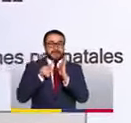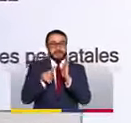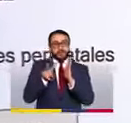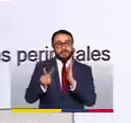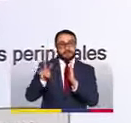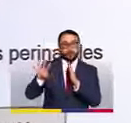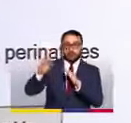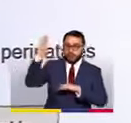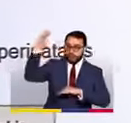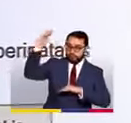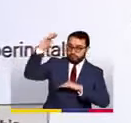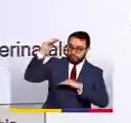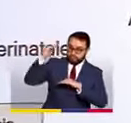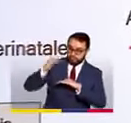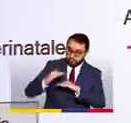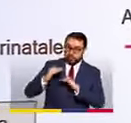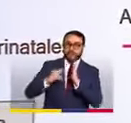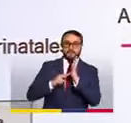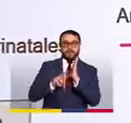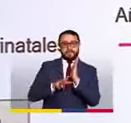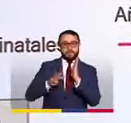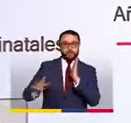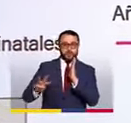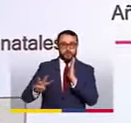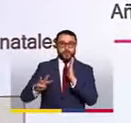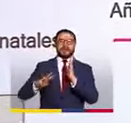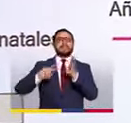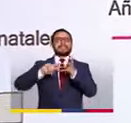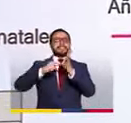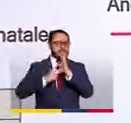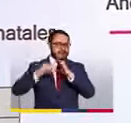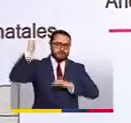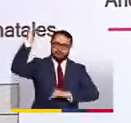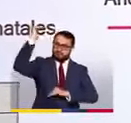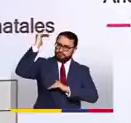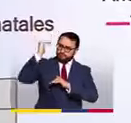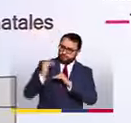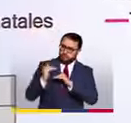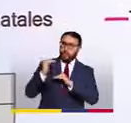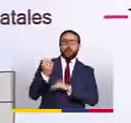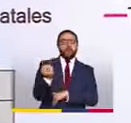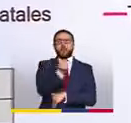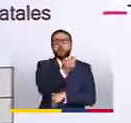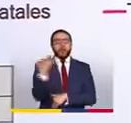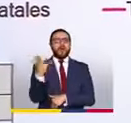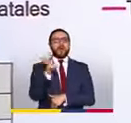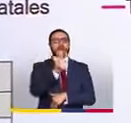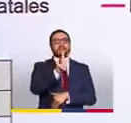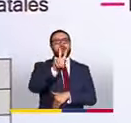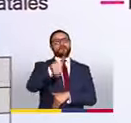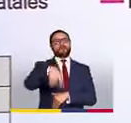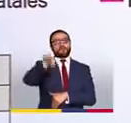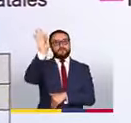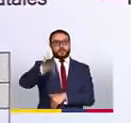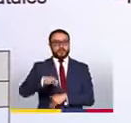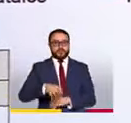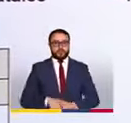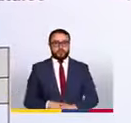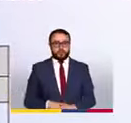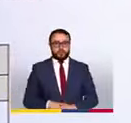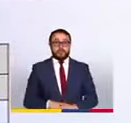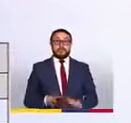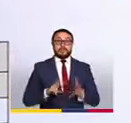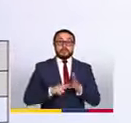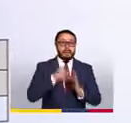6.124 murieron en el 2024, una reducción de 32%. Prácticamente en términos